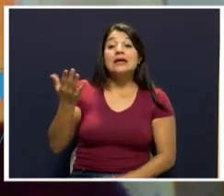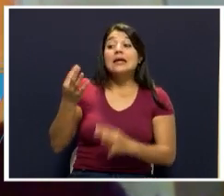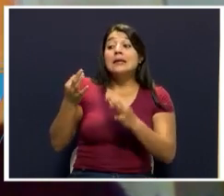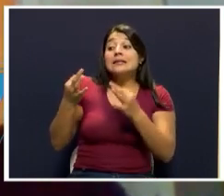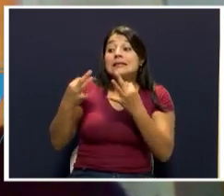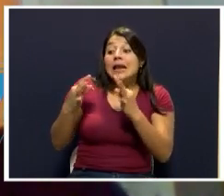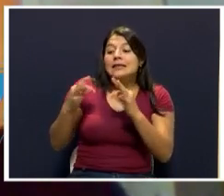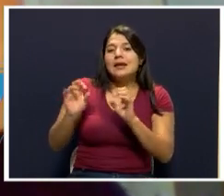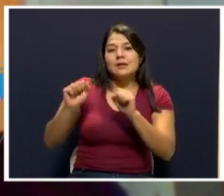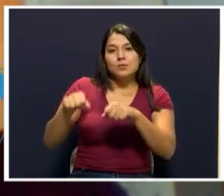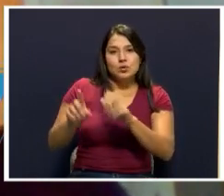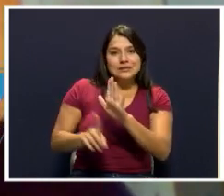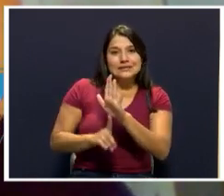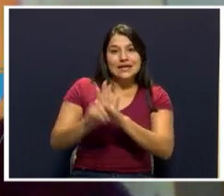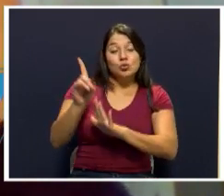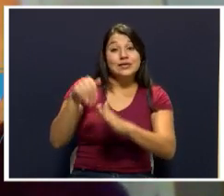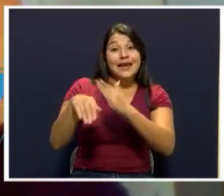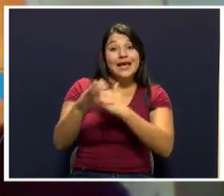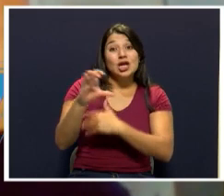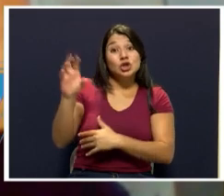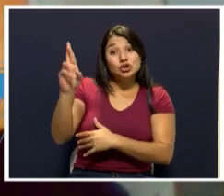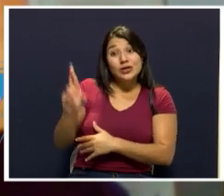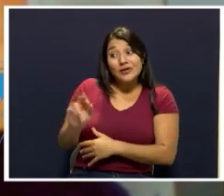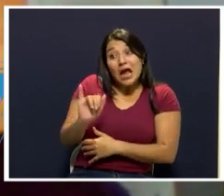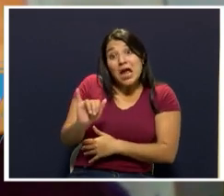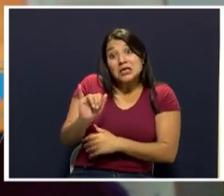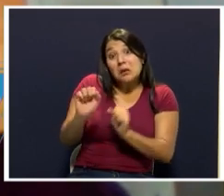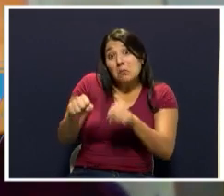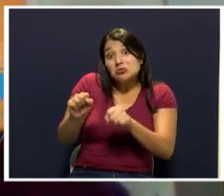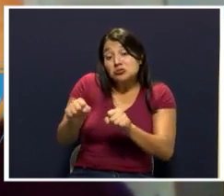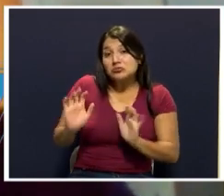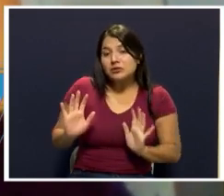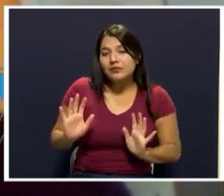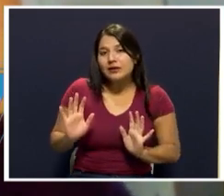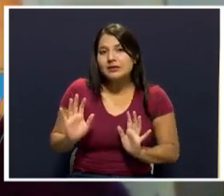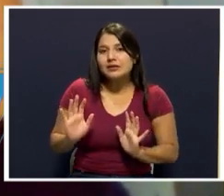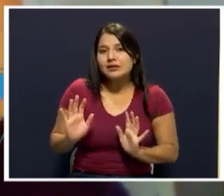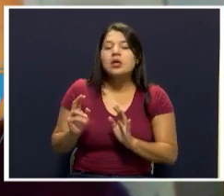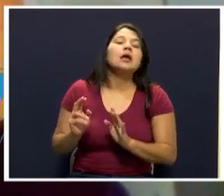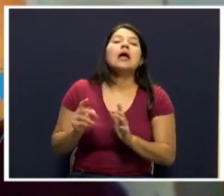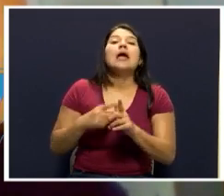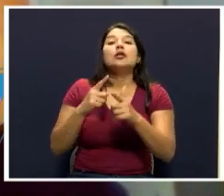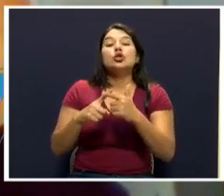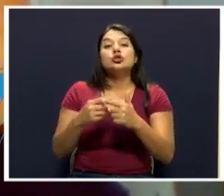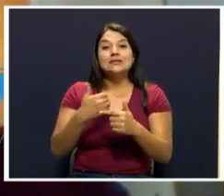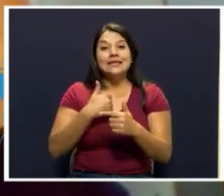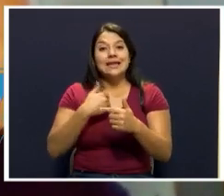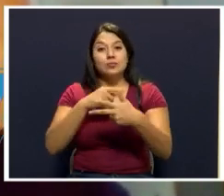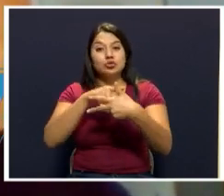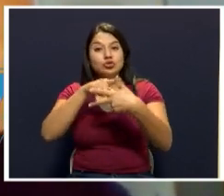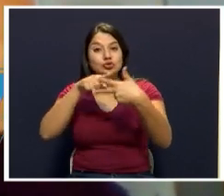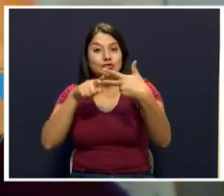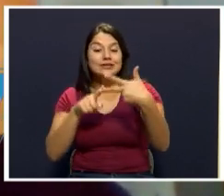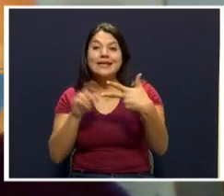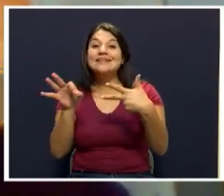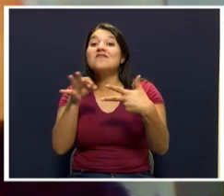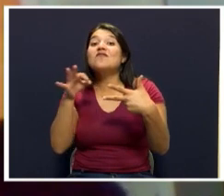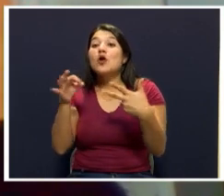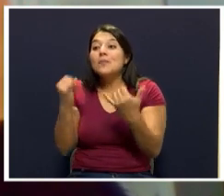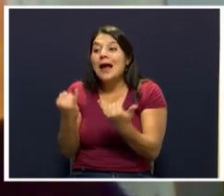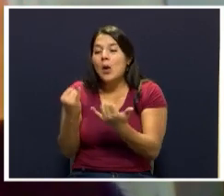desarrollar en nuestro país estas alternativas terapéuticas. Entonces hay 3 líneas que se están explorando, 2